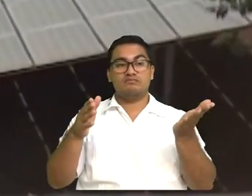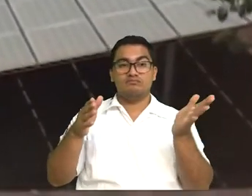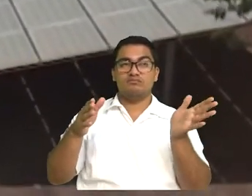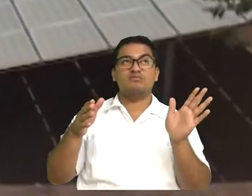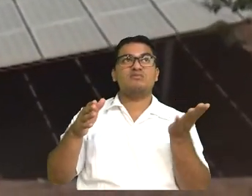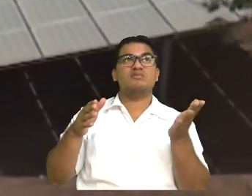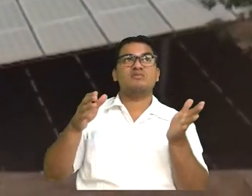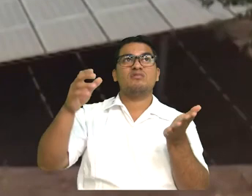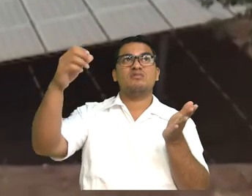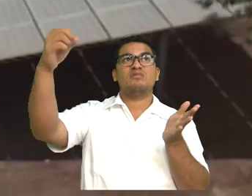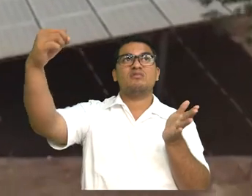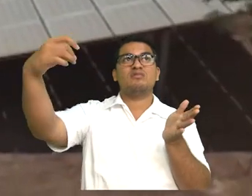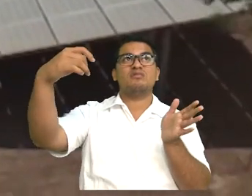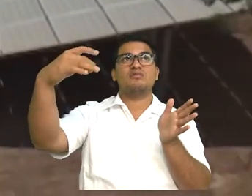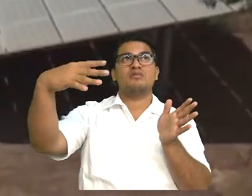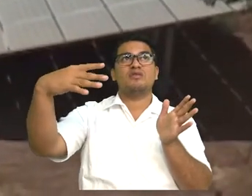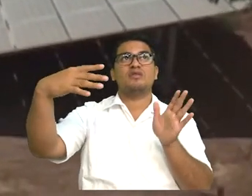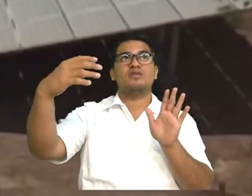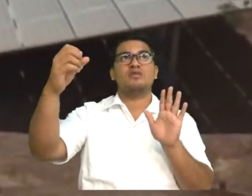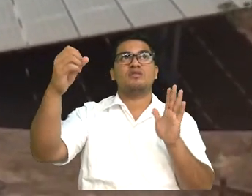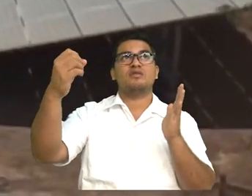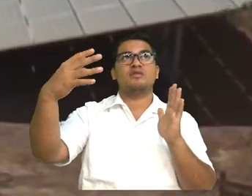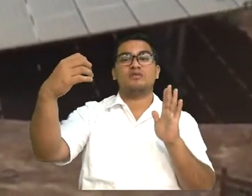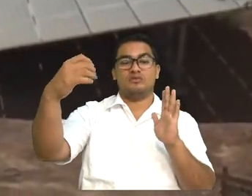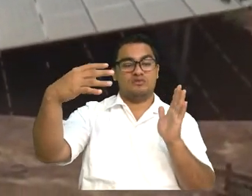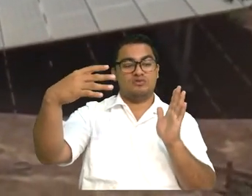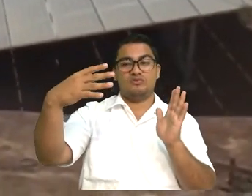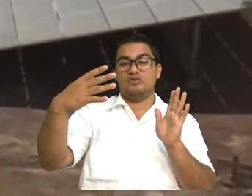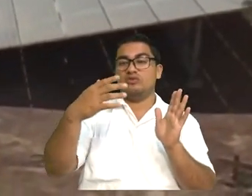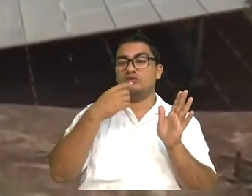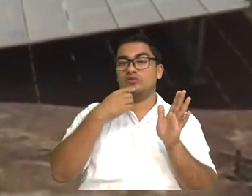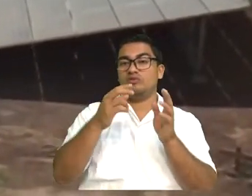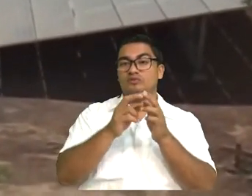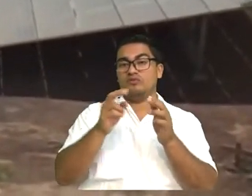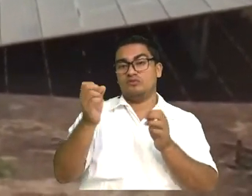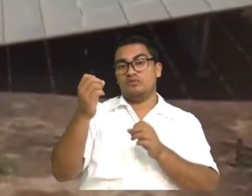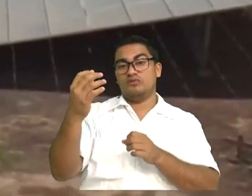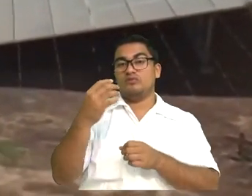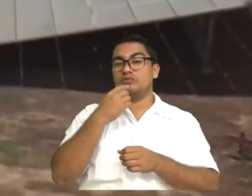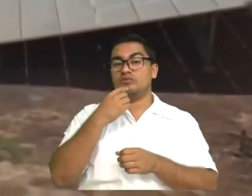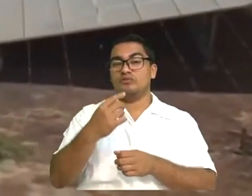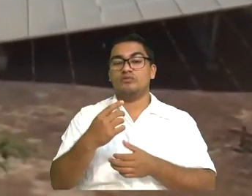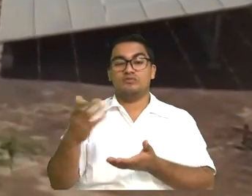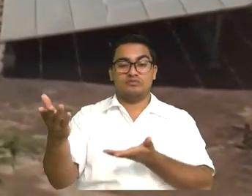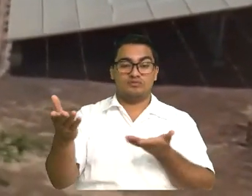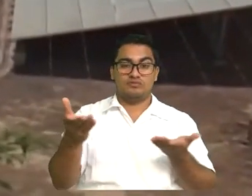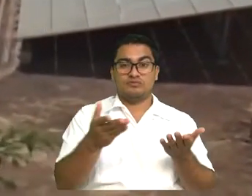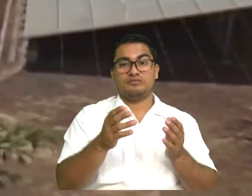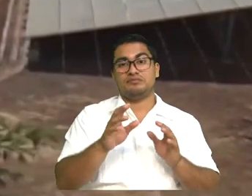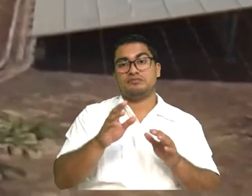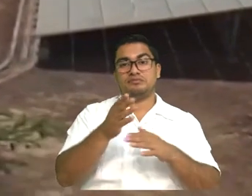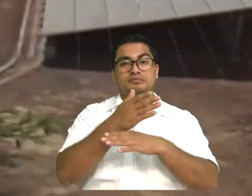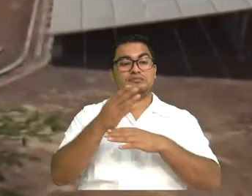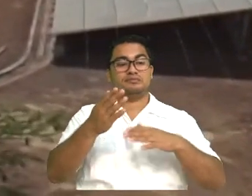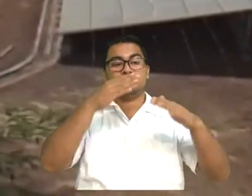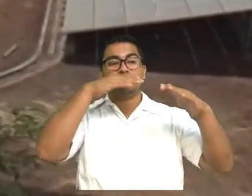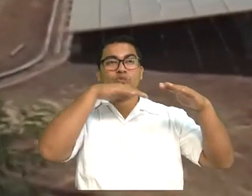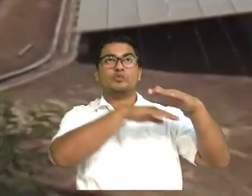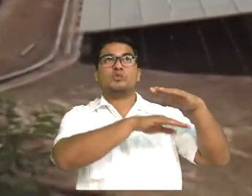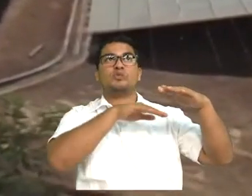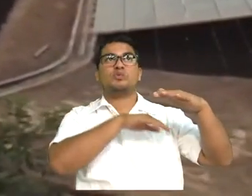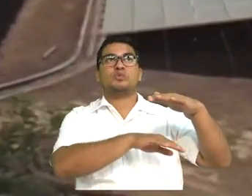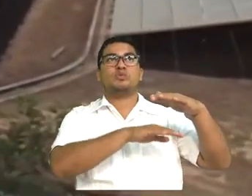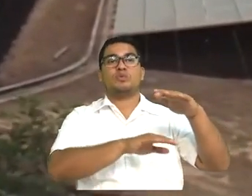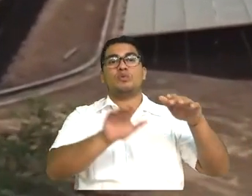sea, precisamente en estos momentos en los almacenes se están recibiendo, ¿verdad? Vienen de afuera